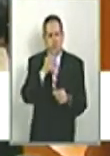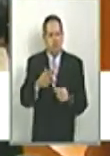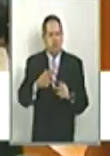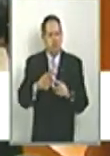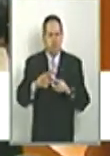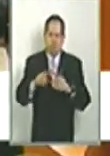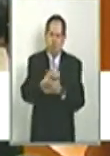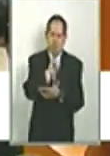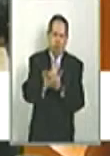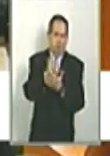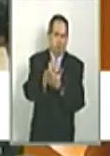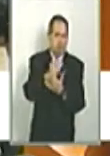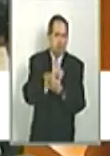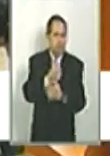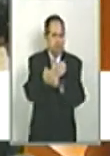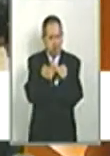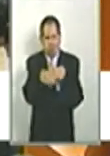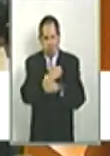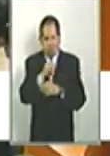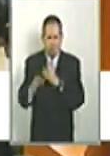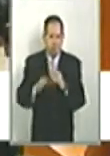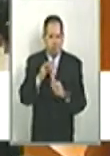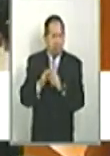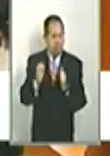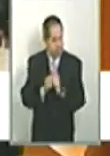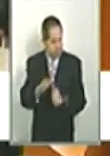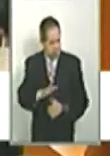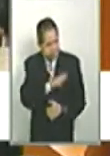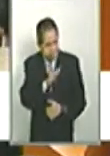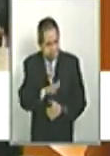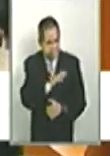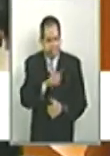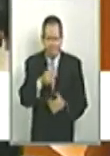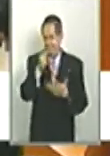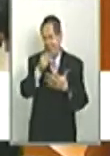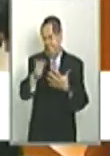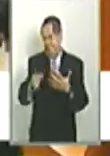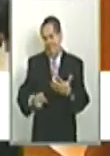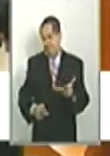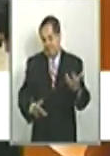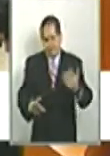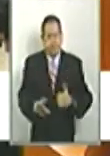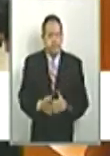reforma educativa pública de calidad. En fin,